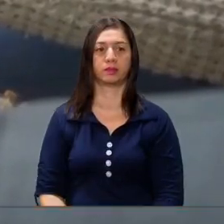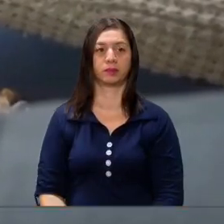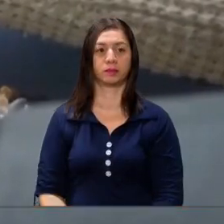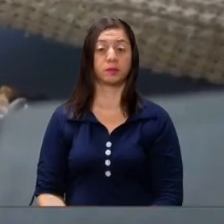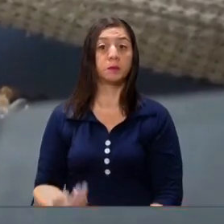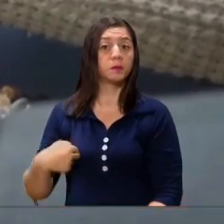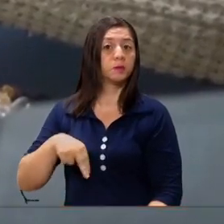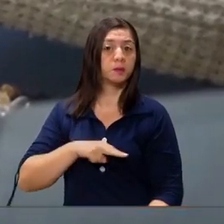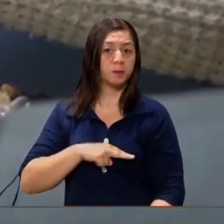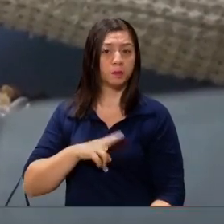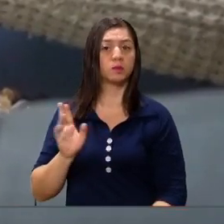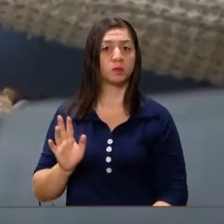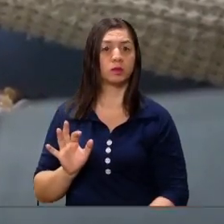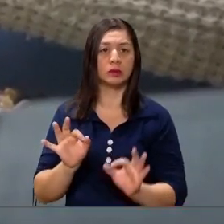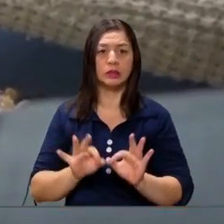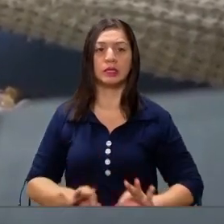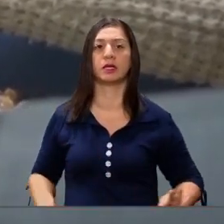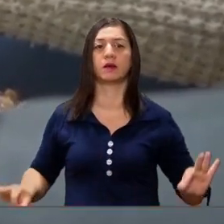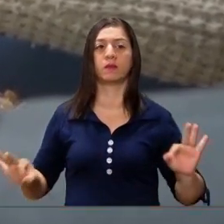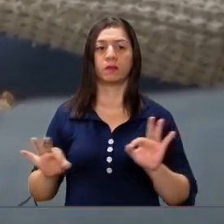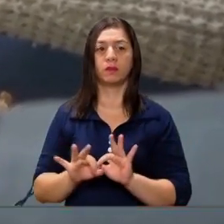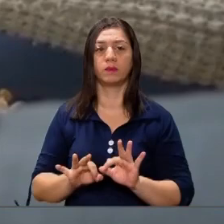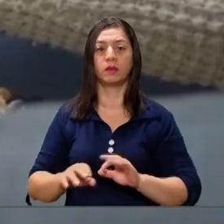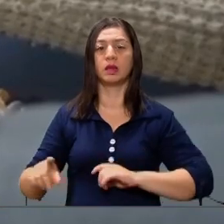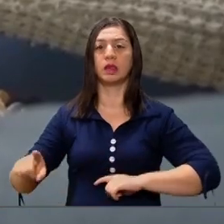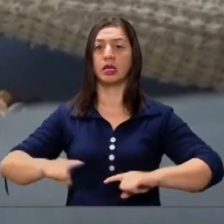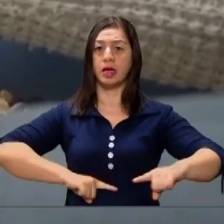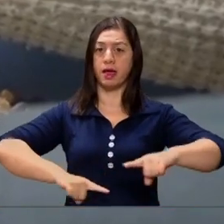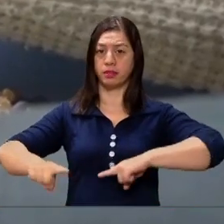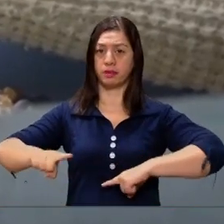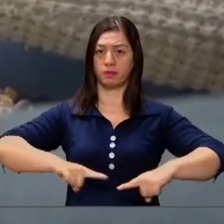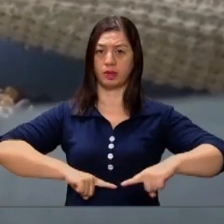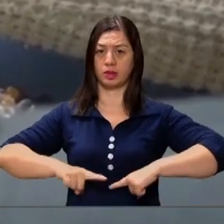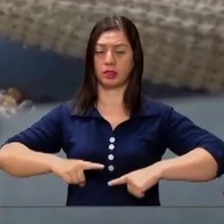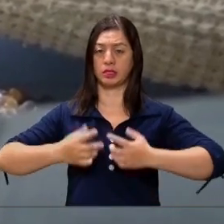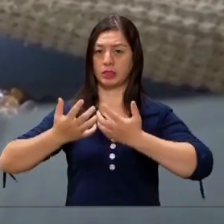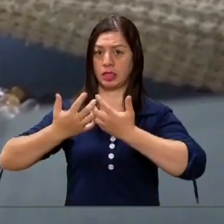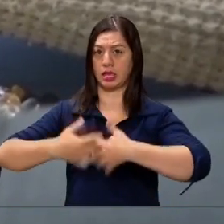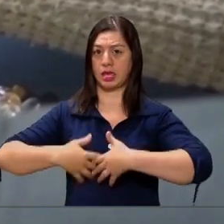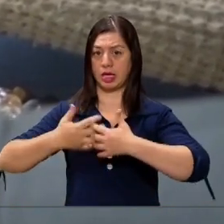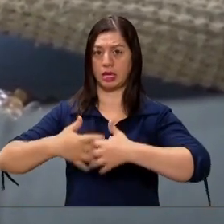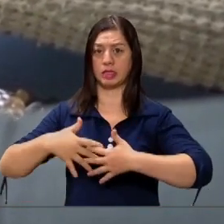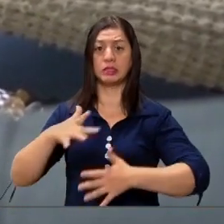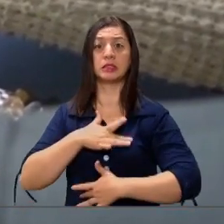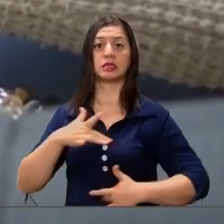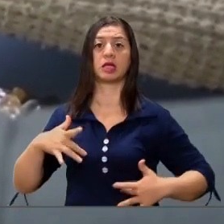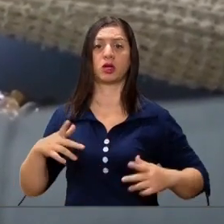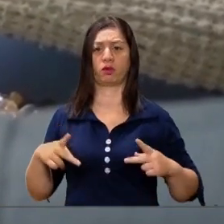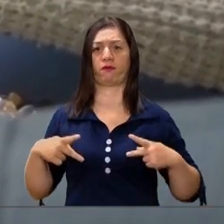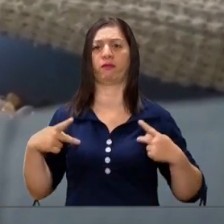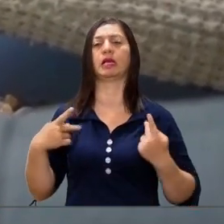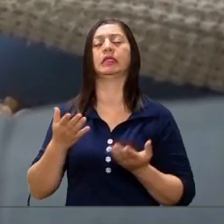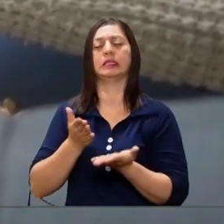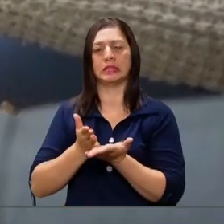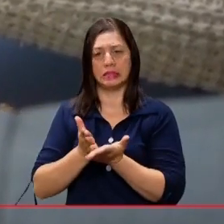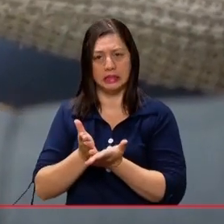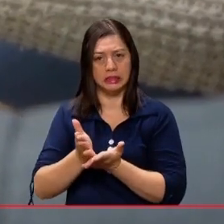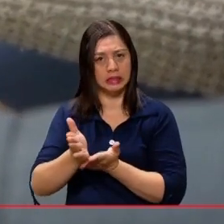Para nosotros es fundamental que esas administradoras que van a ser las gestoras de salud y vida, primero se mantengan en el